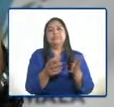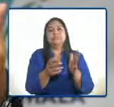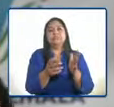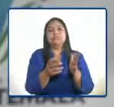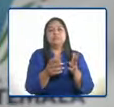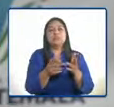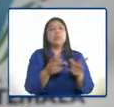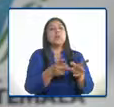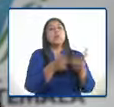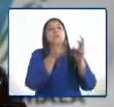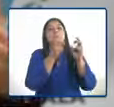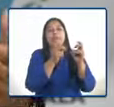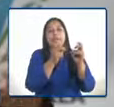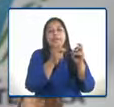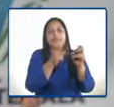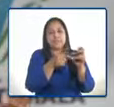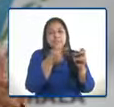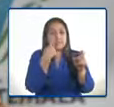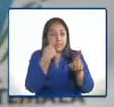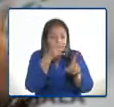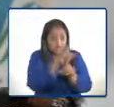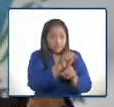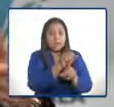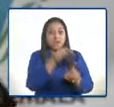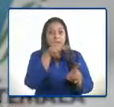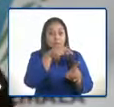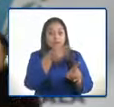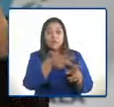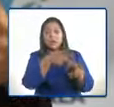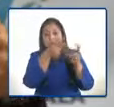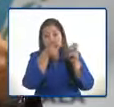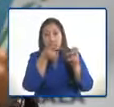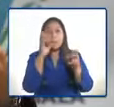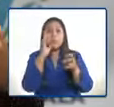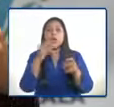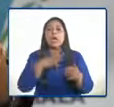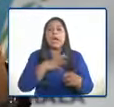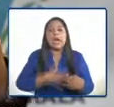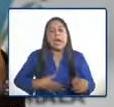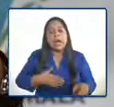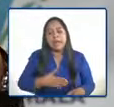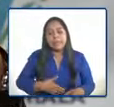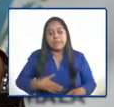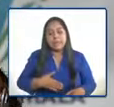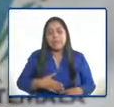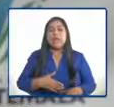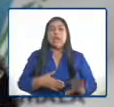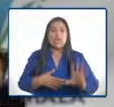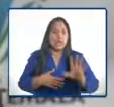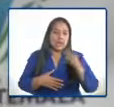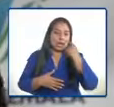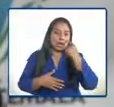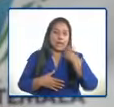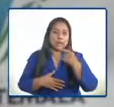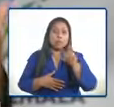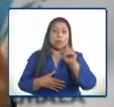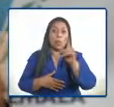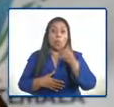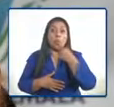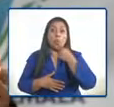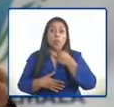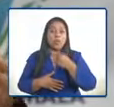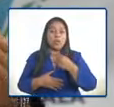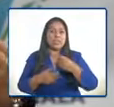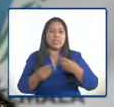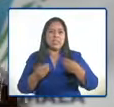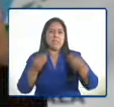un hurto y se logra identificar que estaba hurtando porque tenía hambre, entonces y que no fue algo grave,